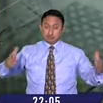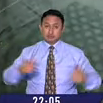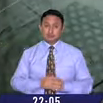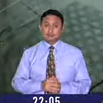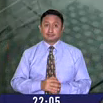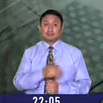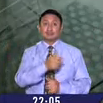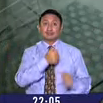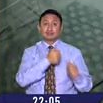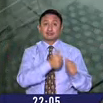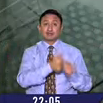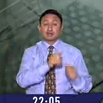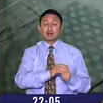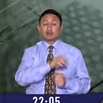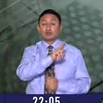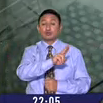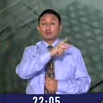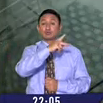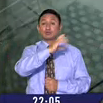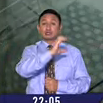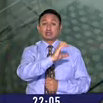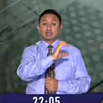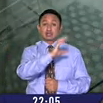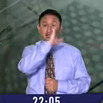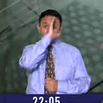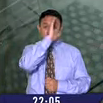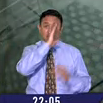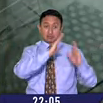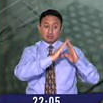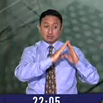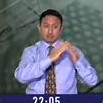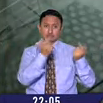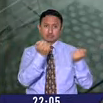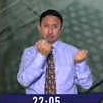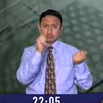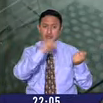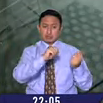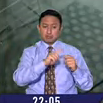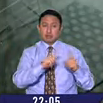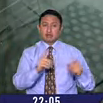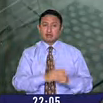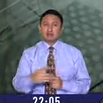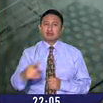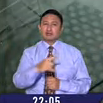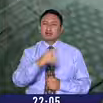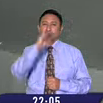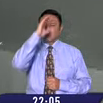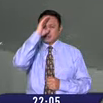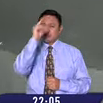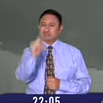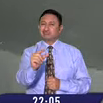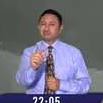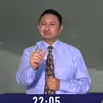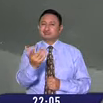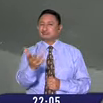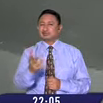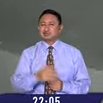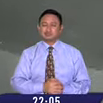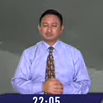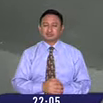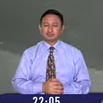encuentra una unidad de policía comunitaria, dice. Y aunque sí hay controles, la presencia de los uniformados es poca.